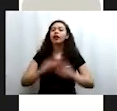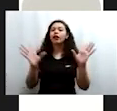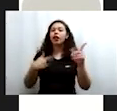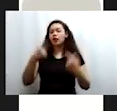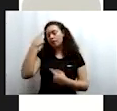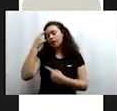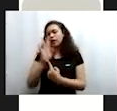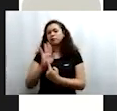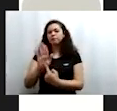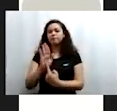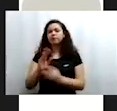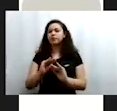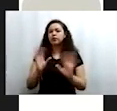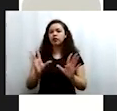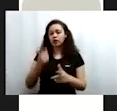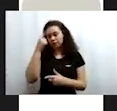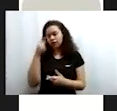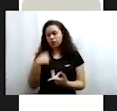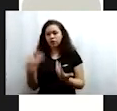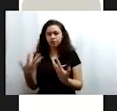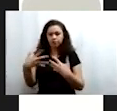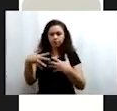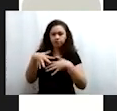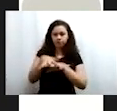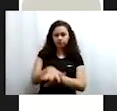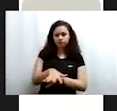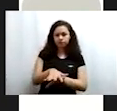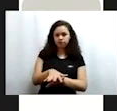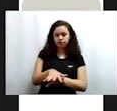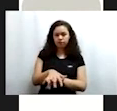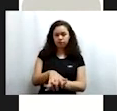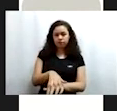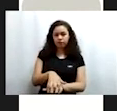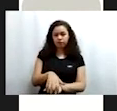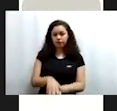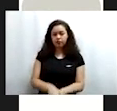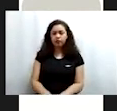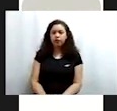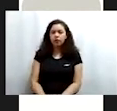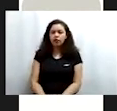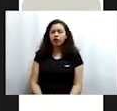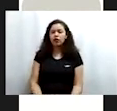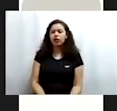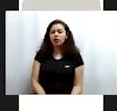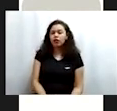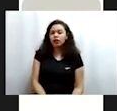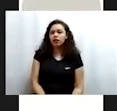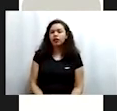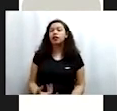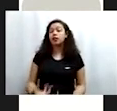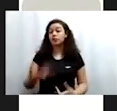rendimiento y en esa adaptación. Y esto formal, de lo cual se encarga de